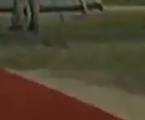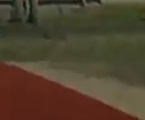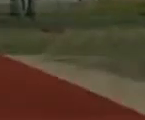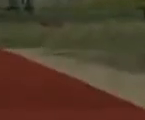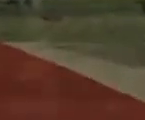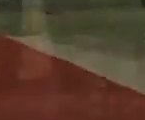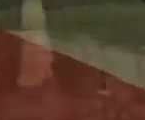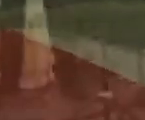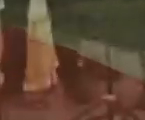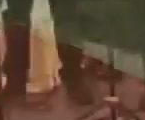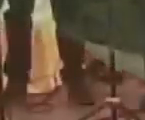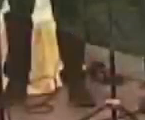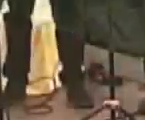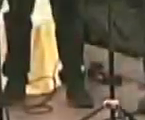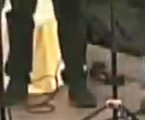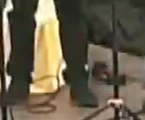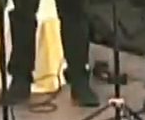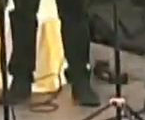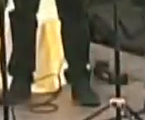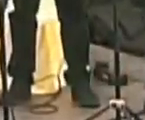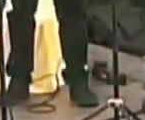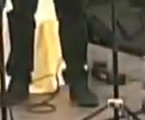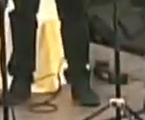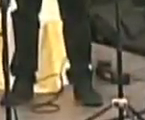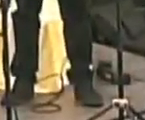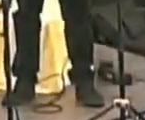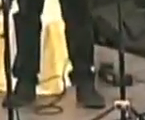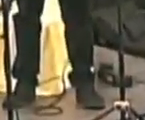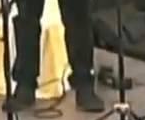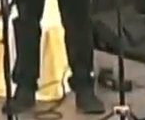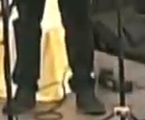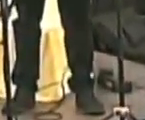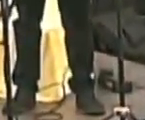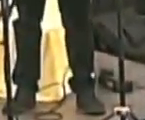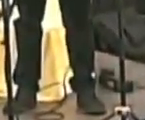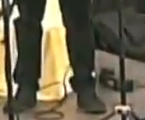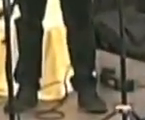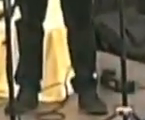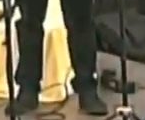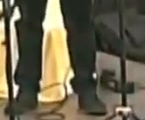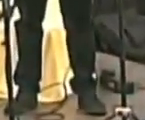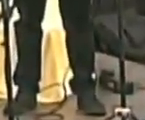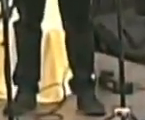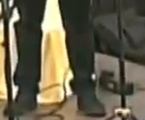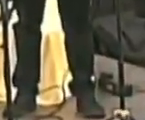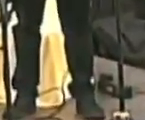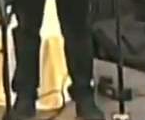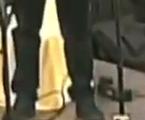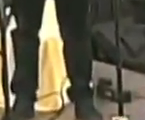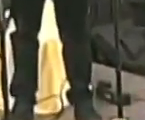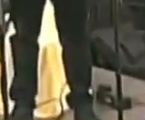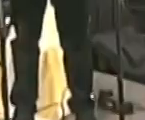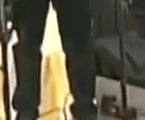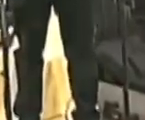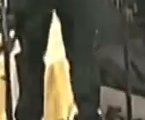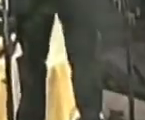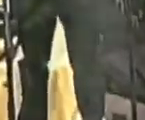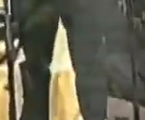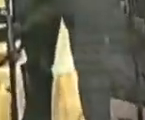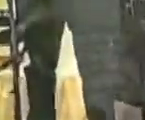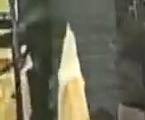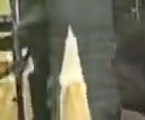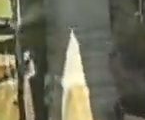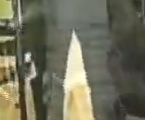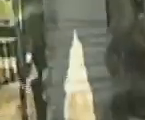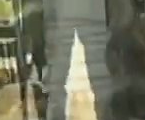al frente de la Junta Directiva del Parlamento venezolano. Tras esta ofrenda floral en la Plaza Bolívar